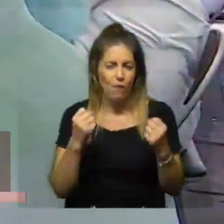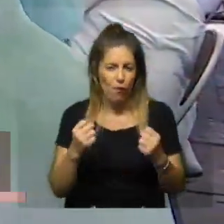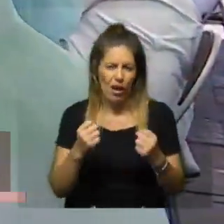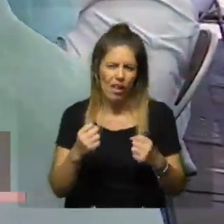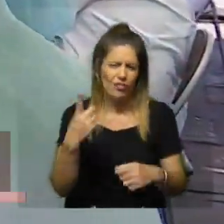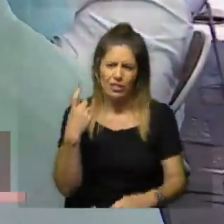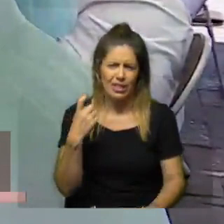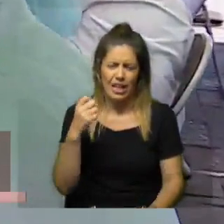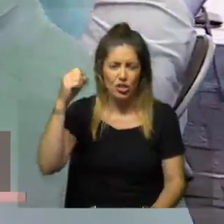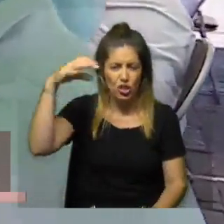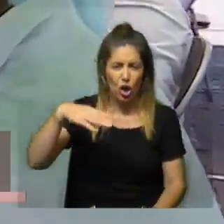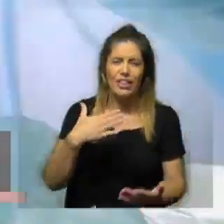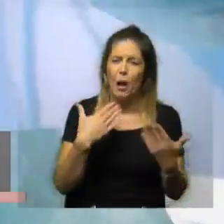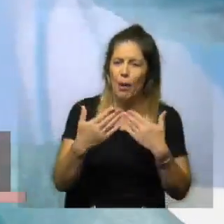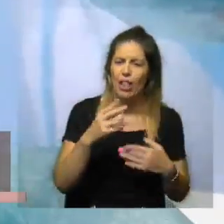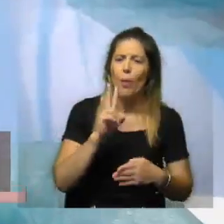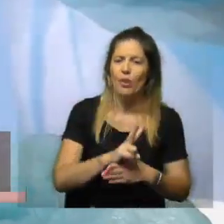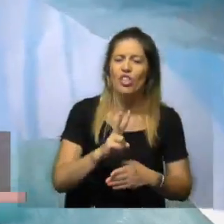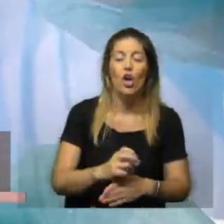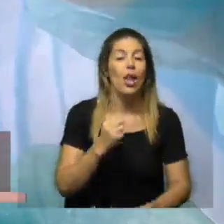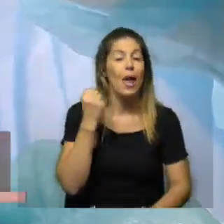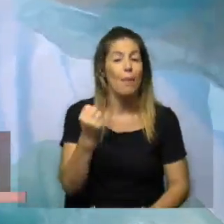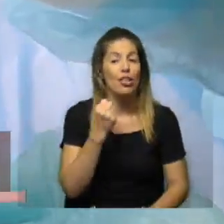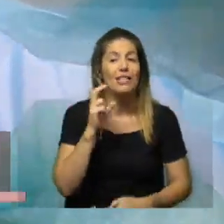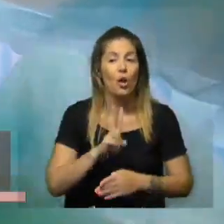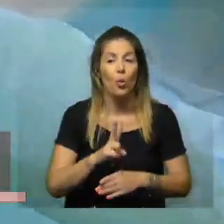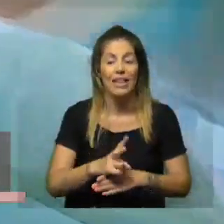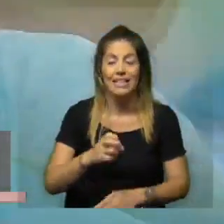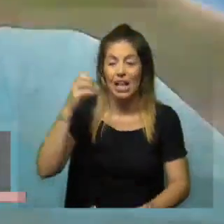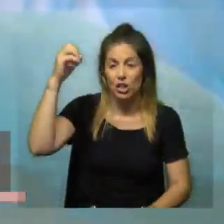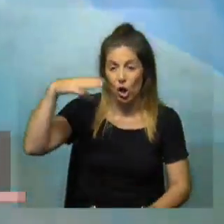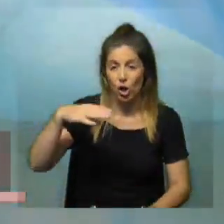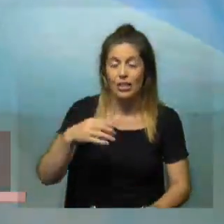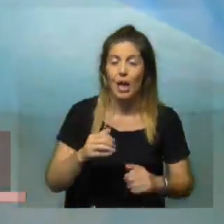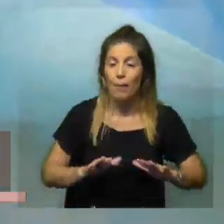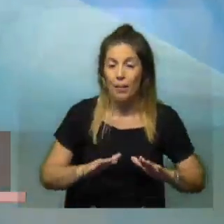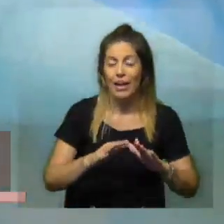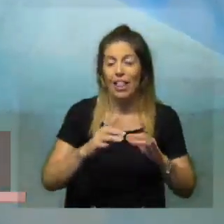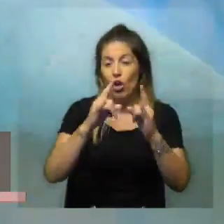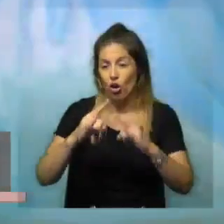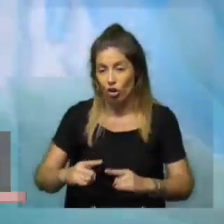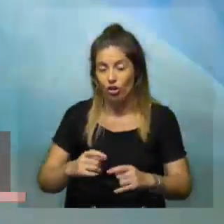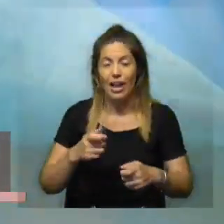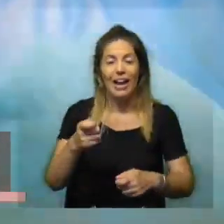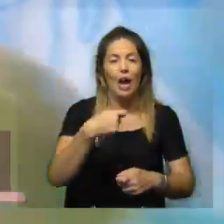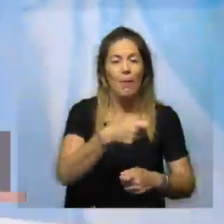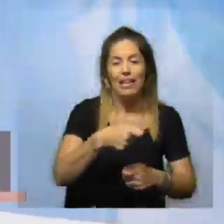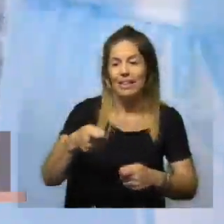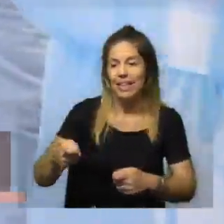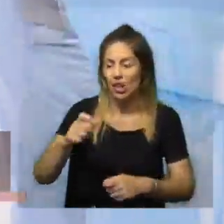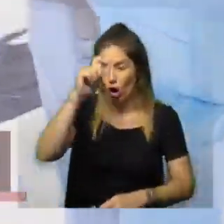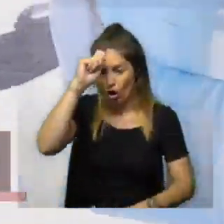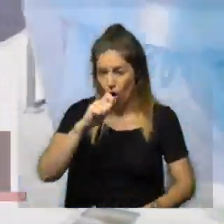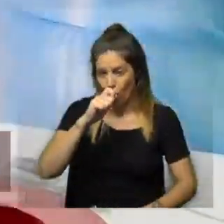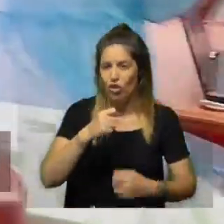hablando de la protección y la importancia de cuidarse del sol, se están poniendo nuevos gazebos, se están repartiendo gorros, se está dando agua,